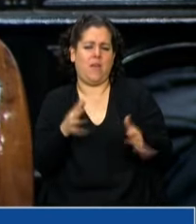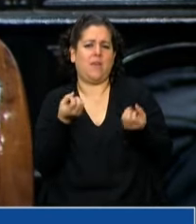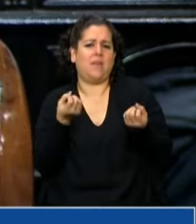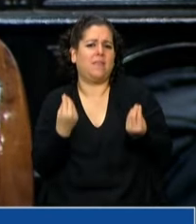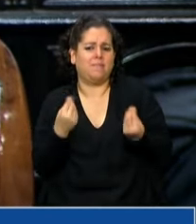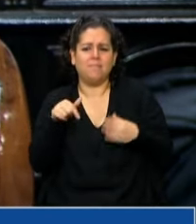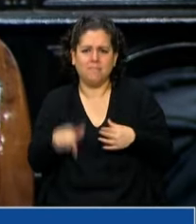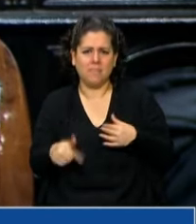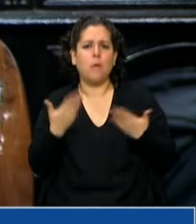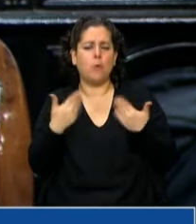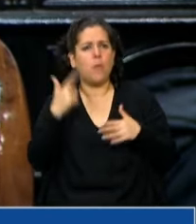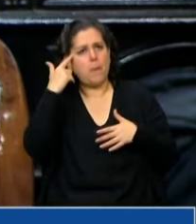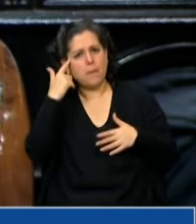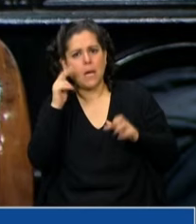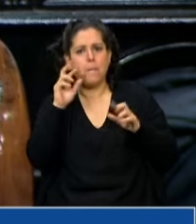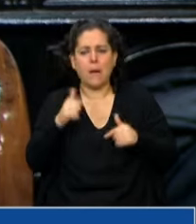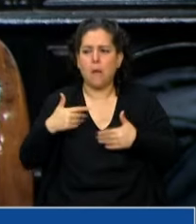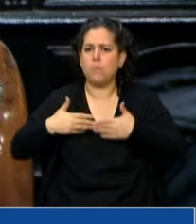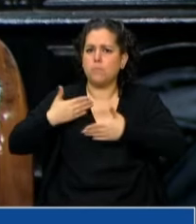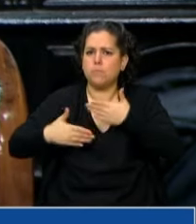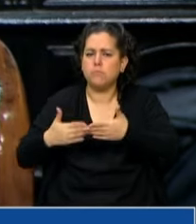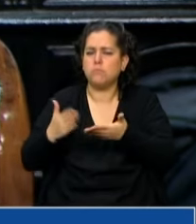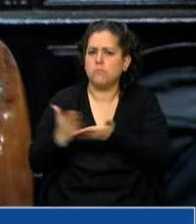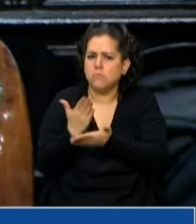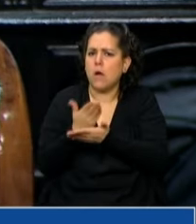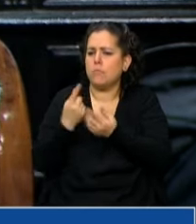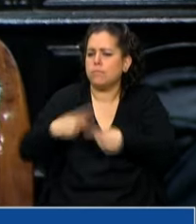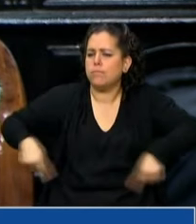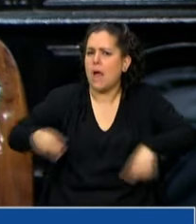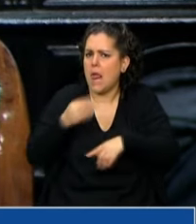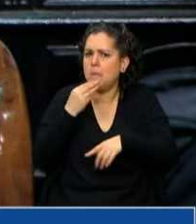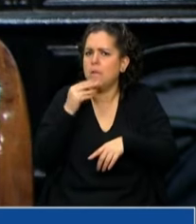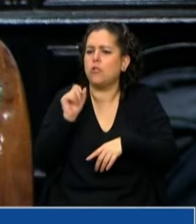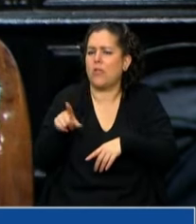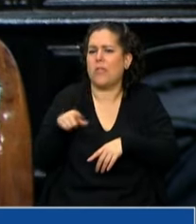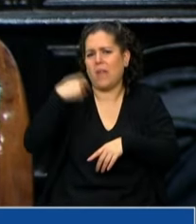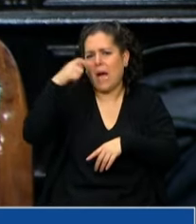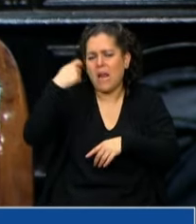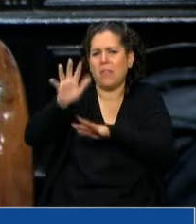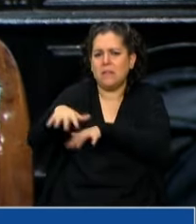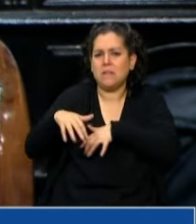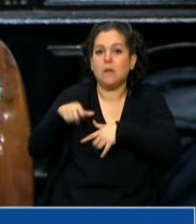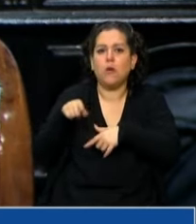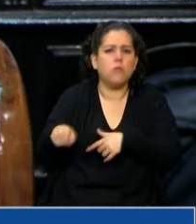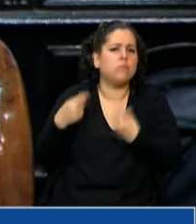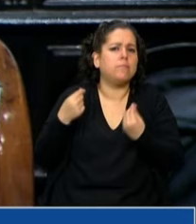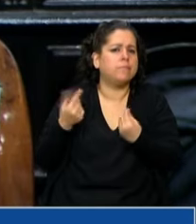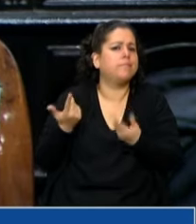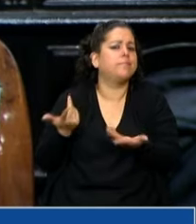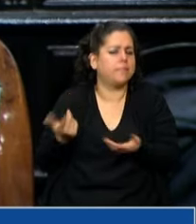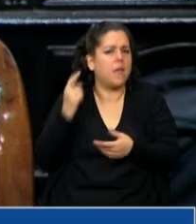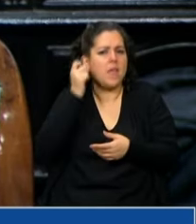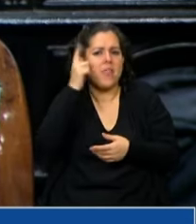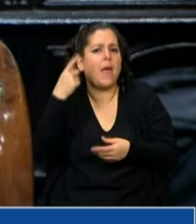en procesamiento de estos alimentos y en industrialización de la producción agrícola ganadera implica una idea